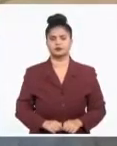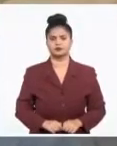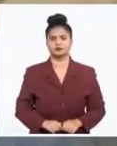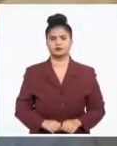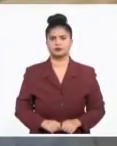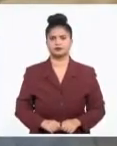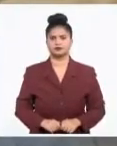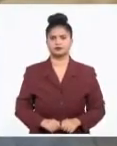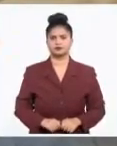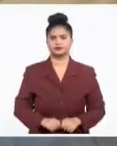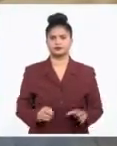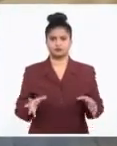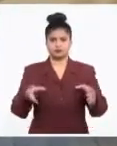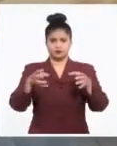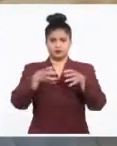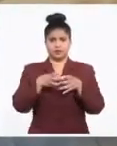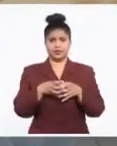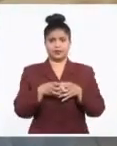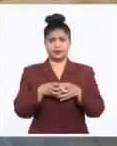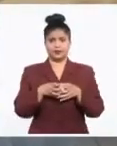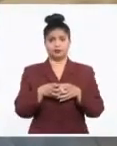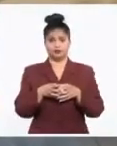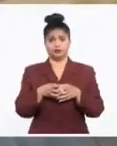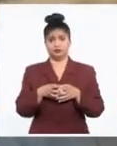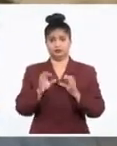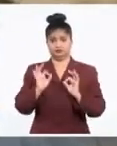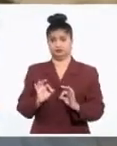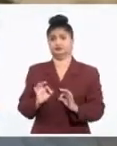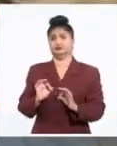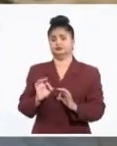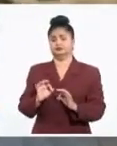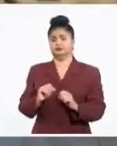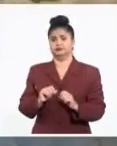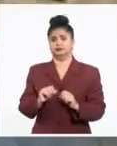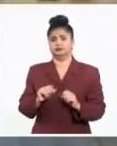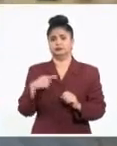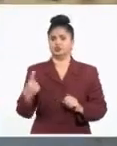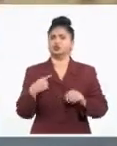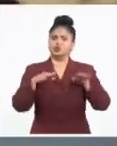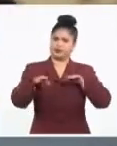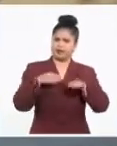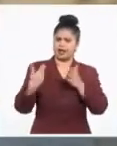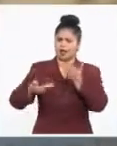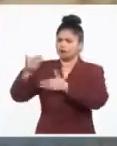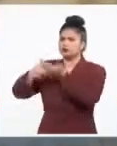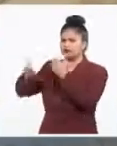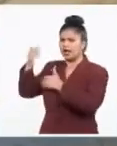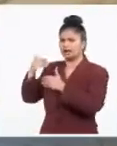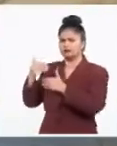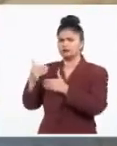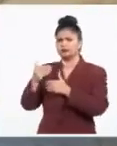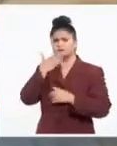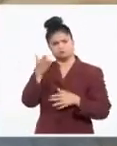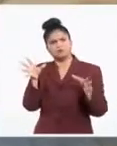Bueno, nada, para lo que nos hemos preparado, dar un buen espectáculo. Pienso que tenemos un gran